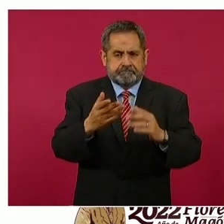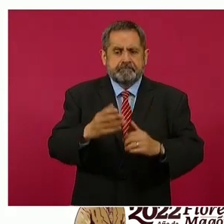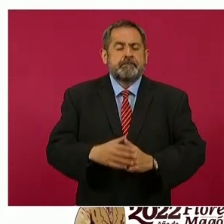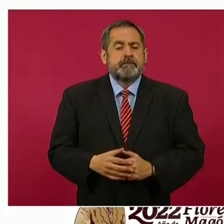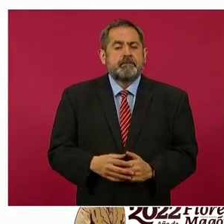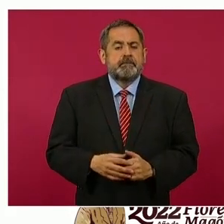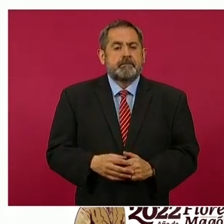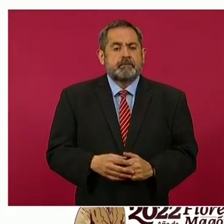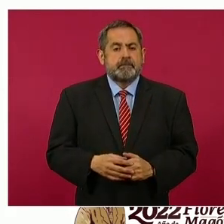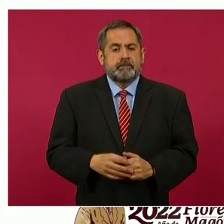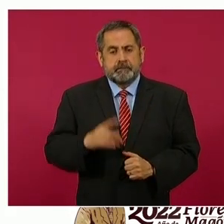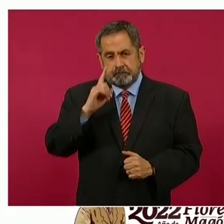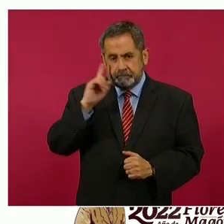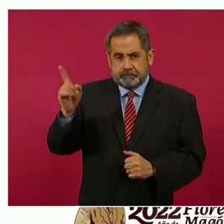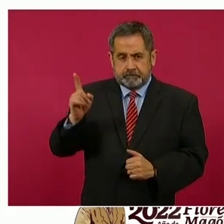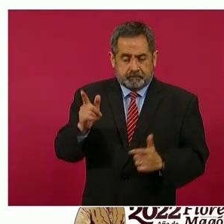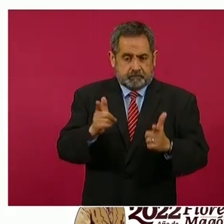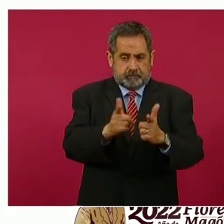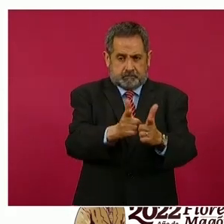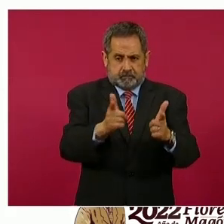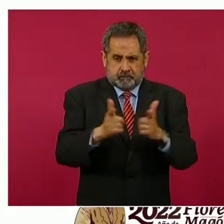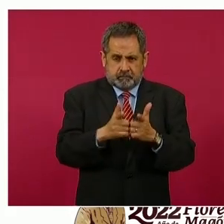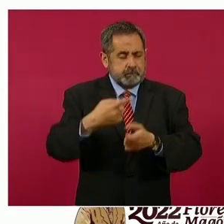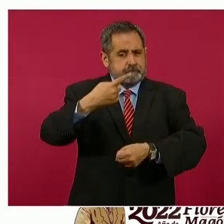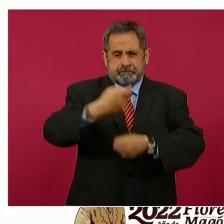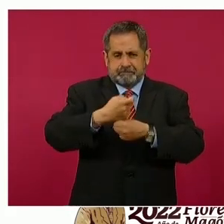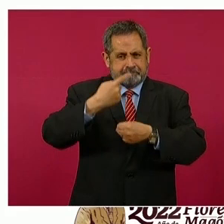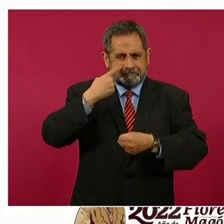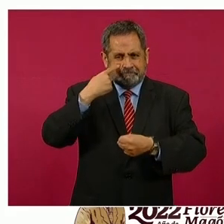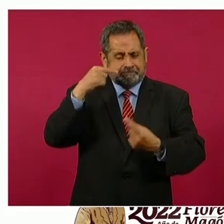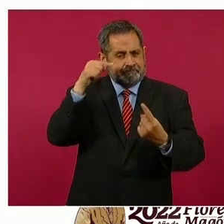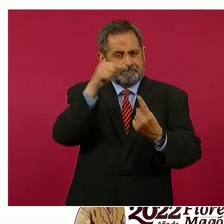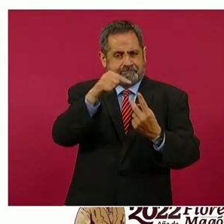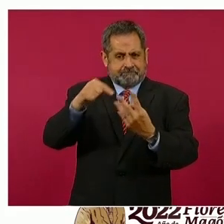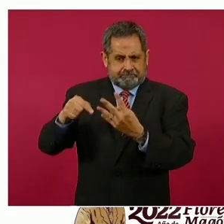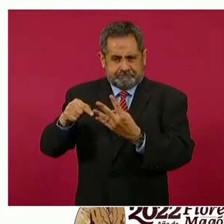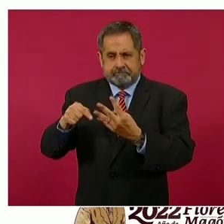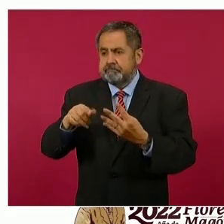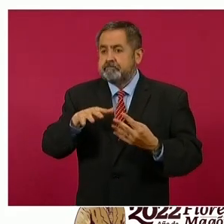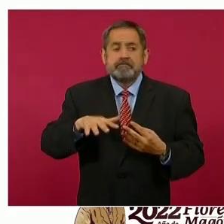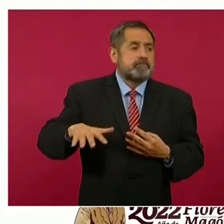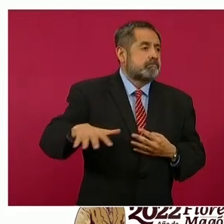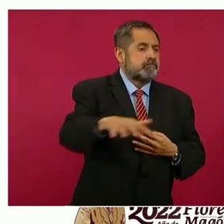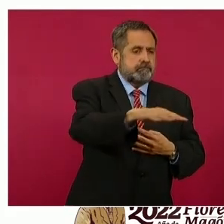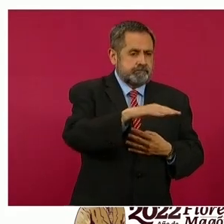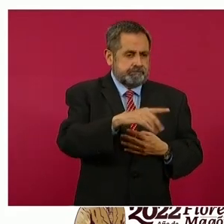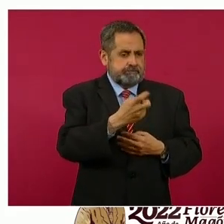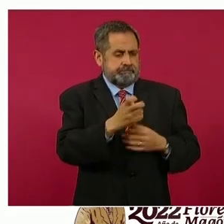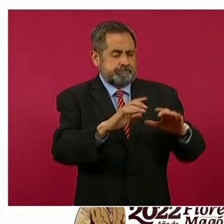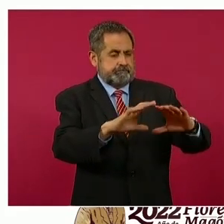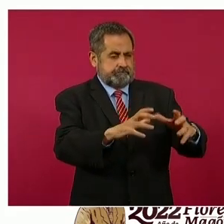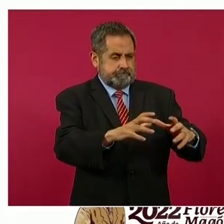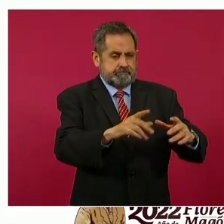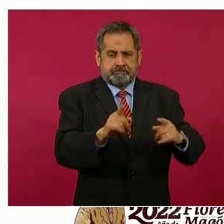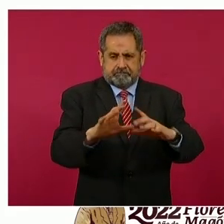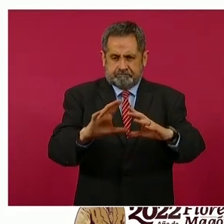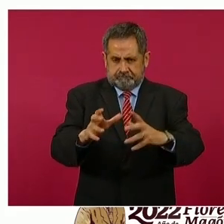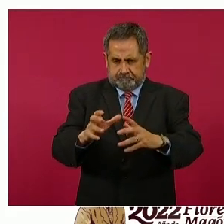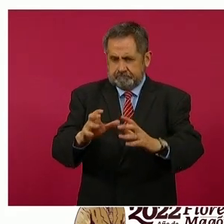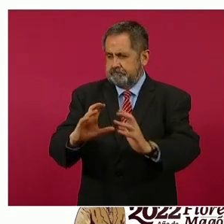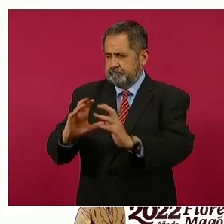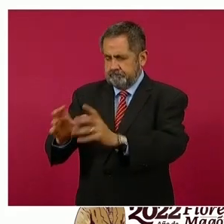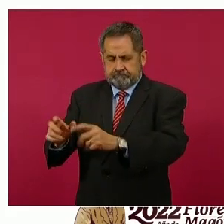Aquí se identifican los grupos prioritarios. Grupos prioritarios son parte de la misma población, pero se pueden identificar por determinadas